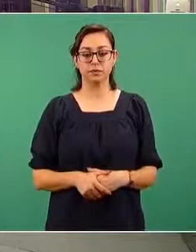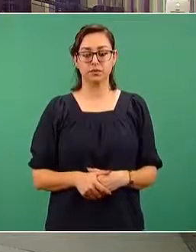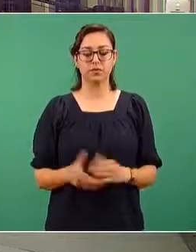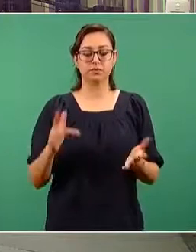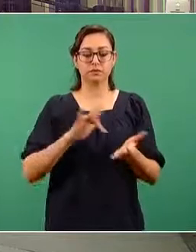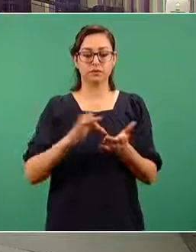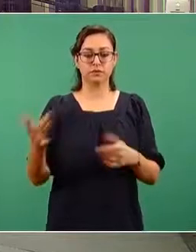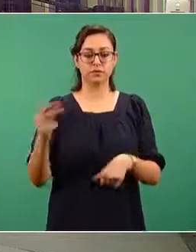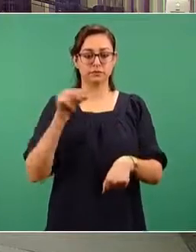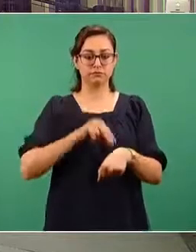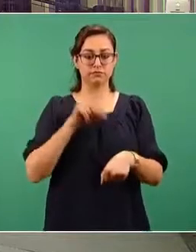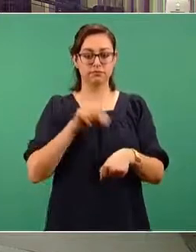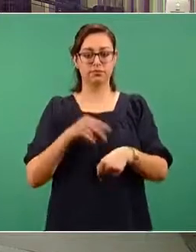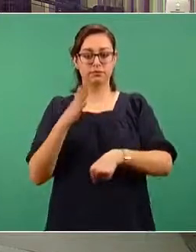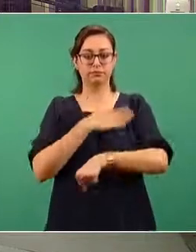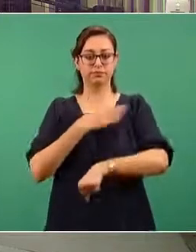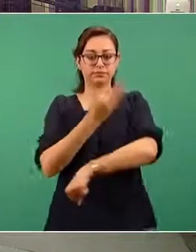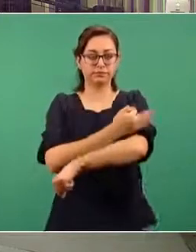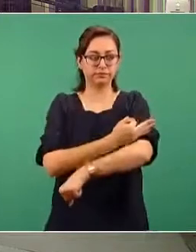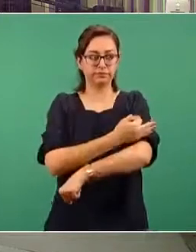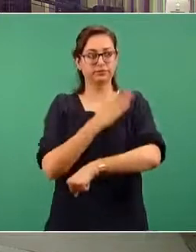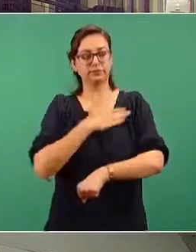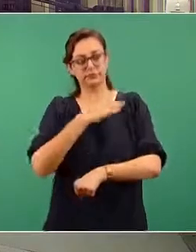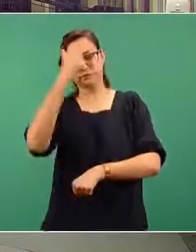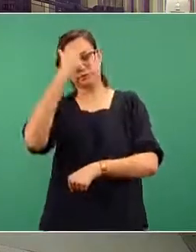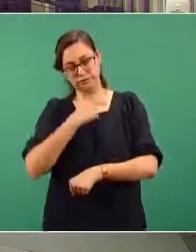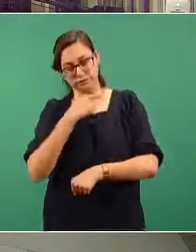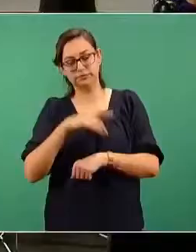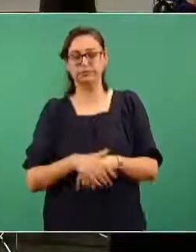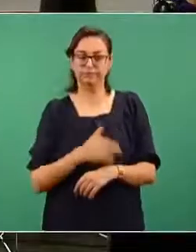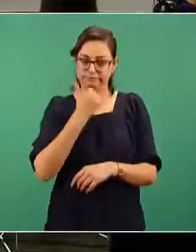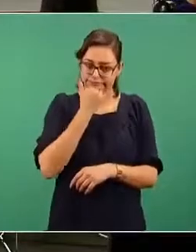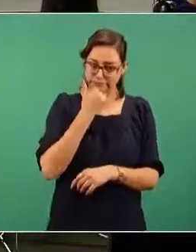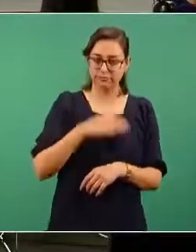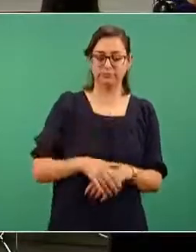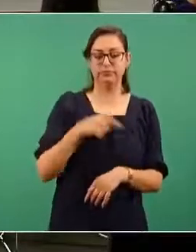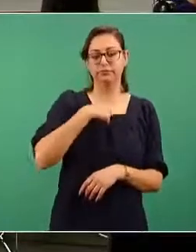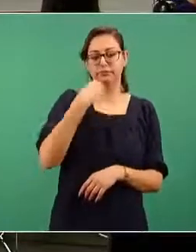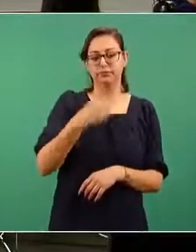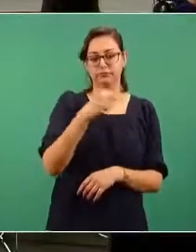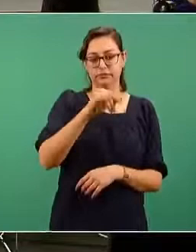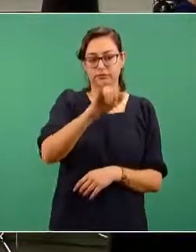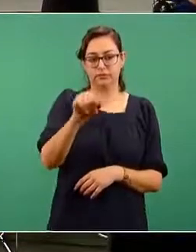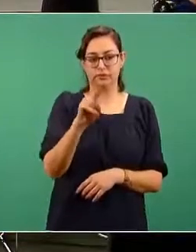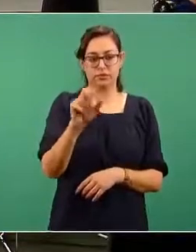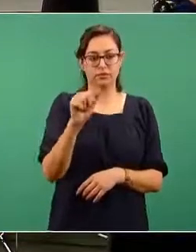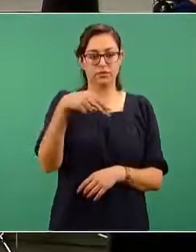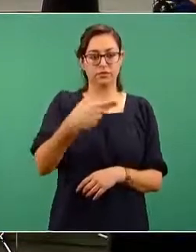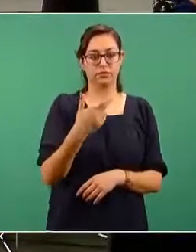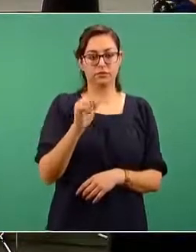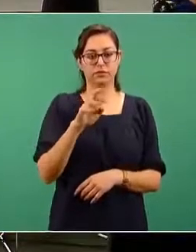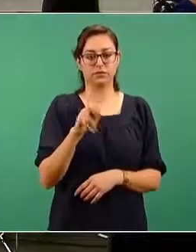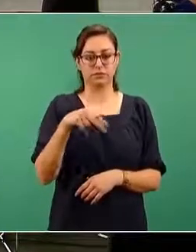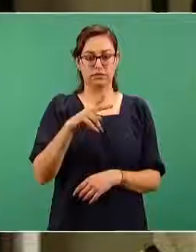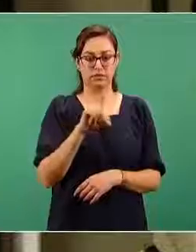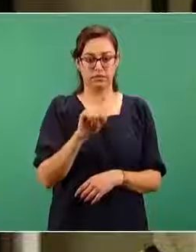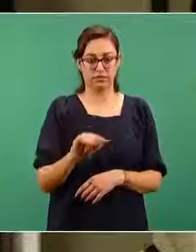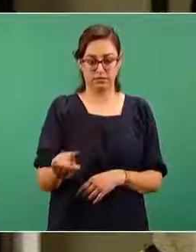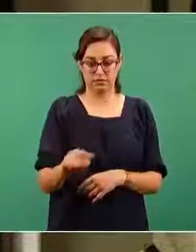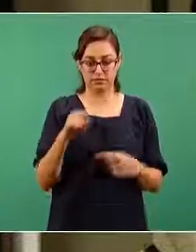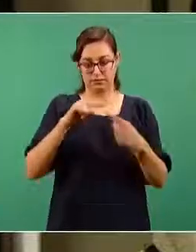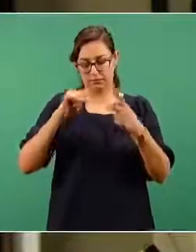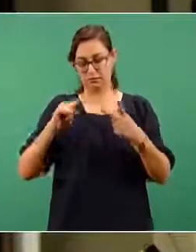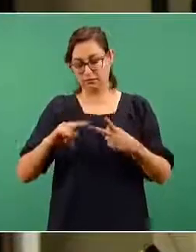Gracias, doctor. Buenas tardes, buenas noches, perdón. Juan Hernández, del periódico Basta, del Grupo Cantón. Son dos preguntas.